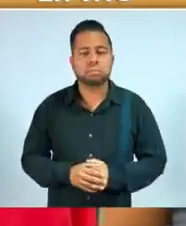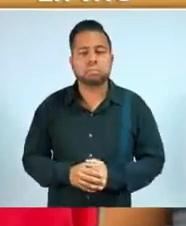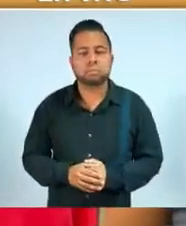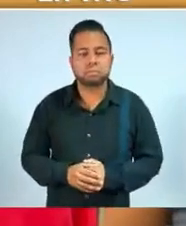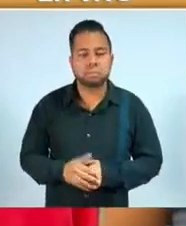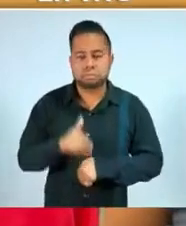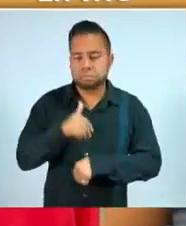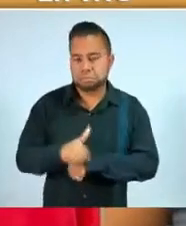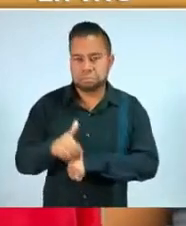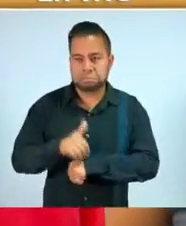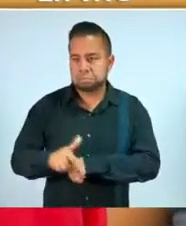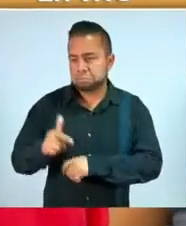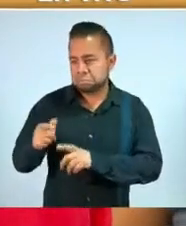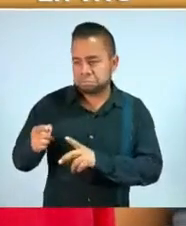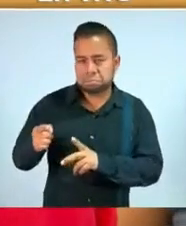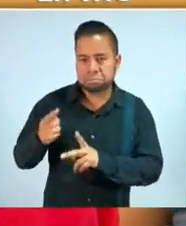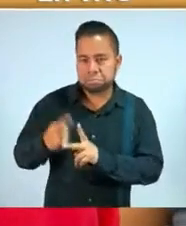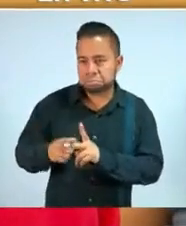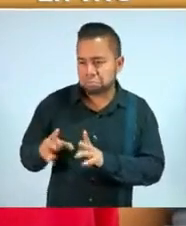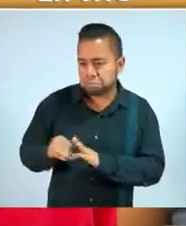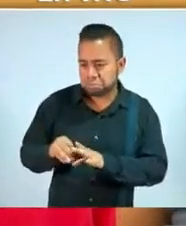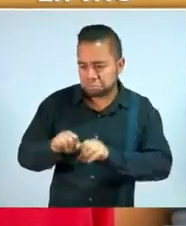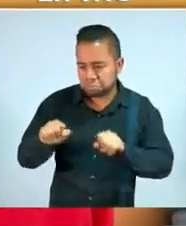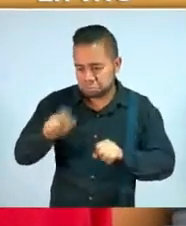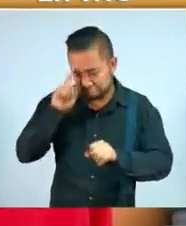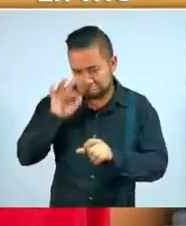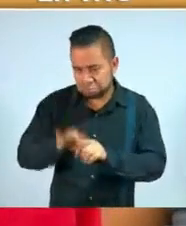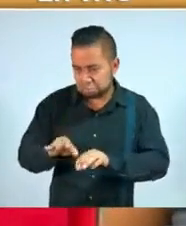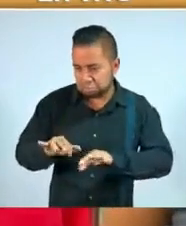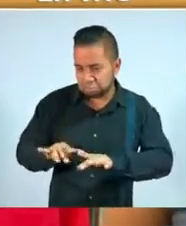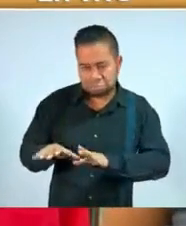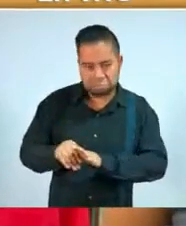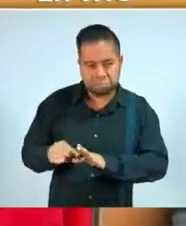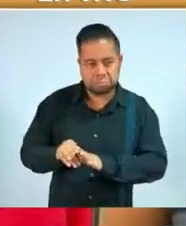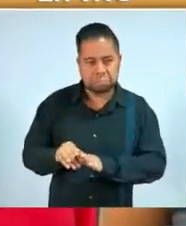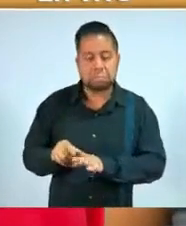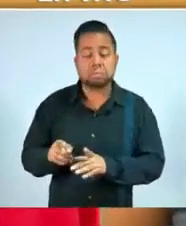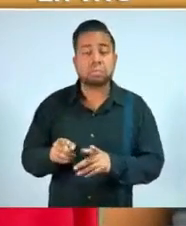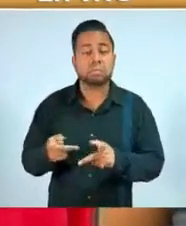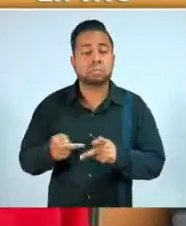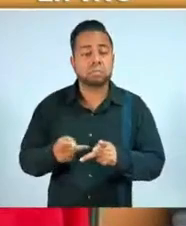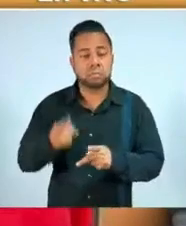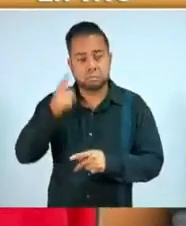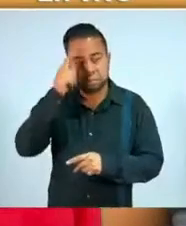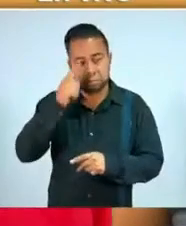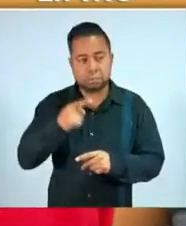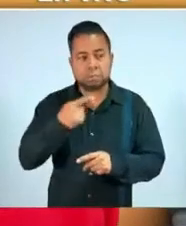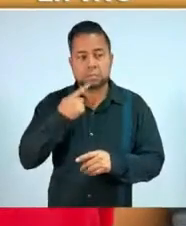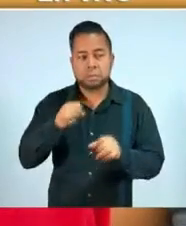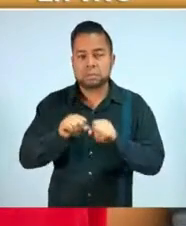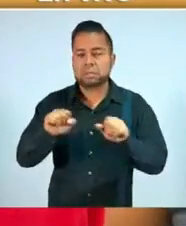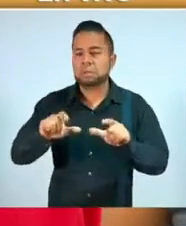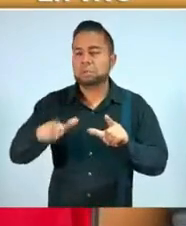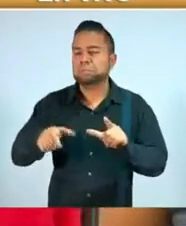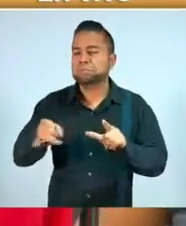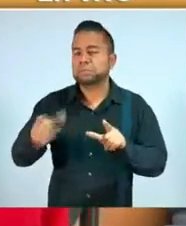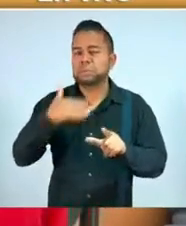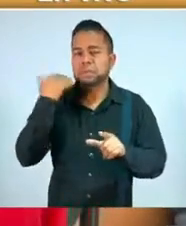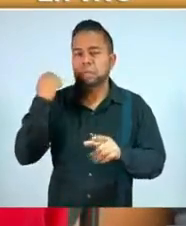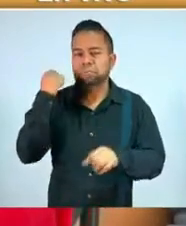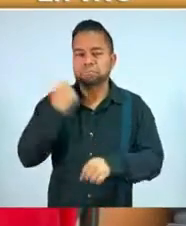los números allá del sistema para la votación, que se está preparando ahí la caída del sistema, ¿no? Bueno, más o menos por ahí va.